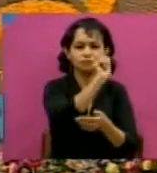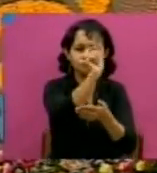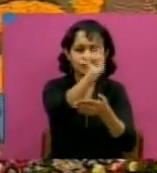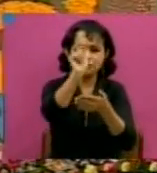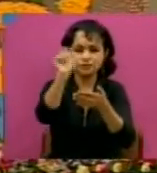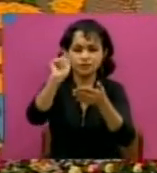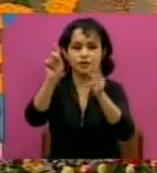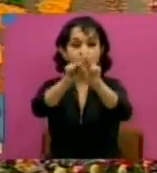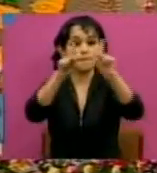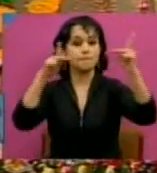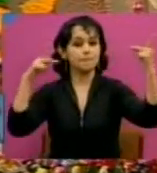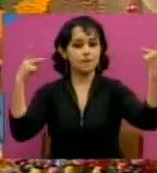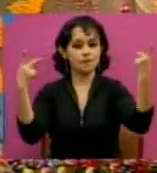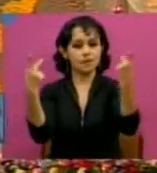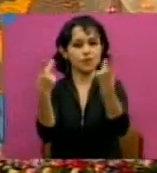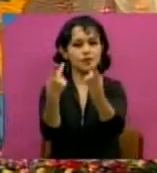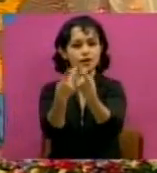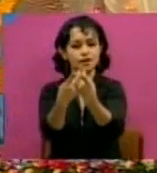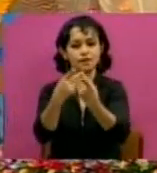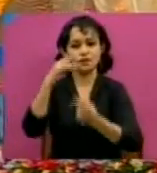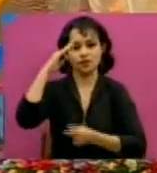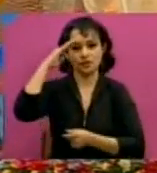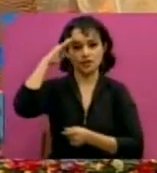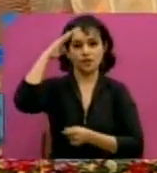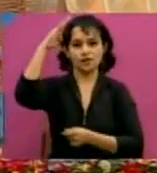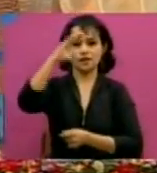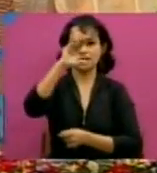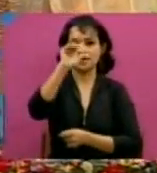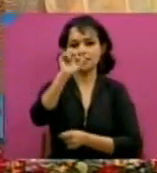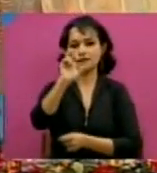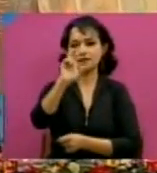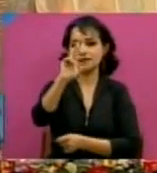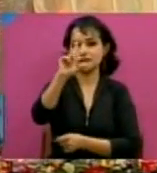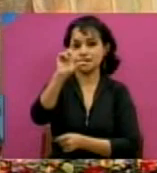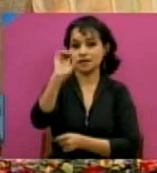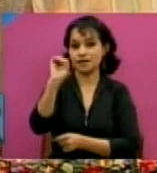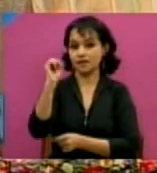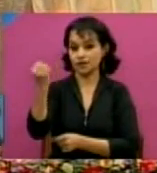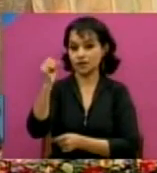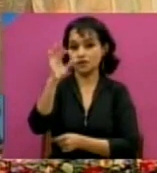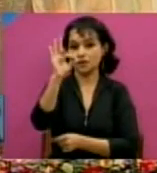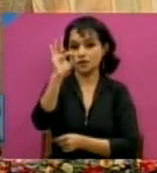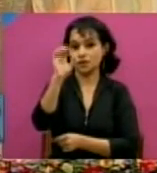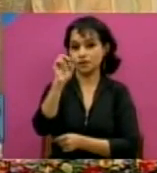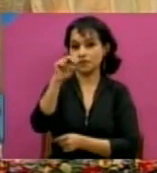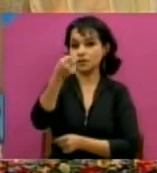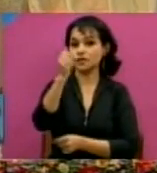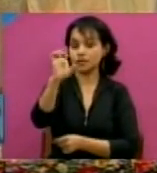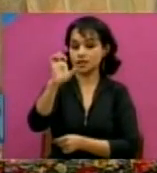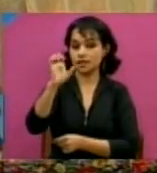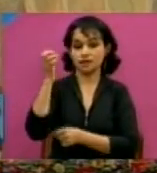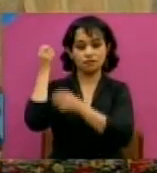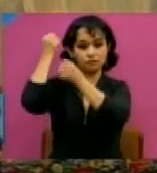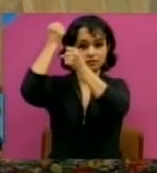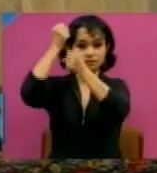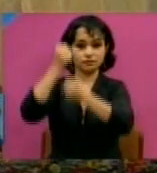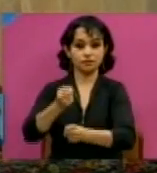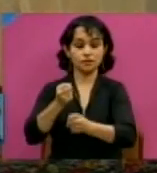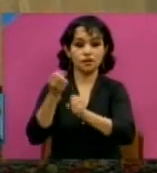de nuestro pueblo. Comandante Carlos, Carlos Fonseca,